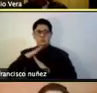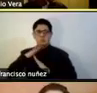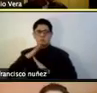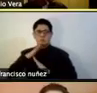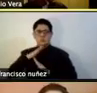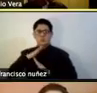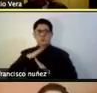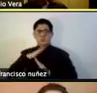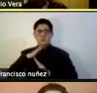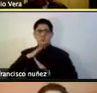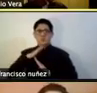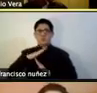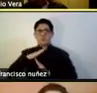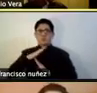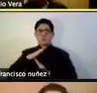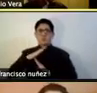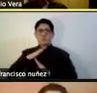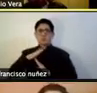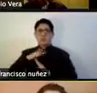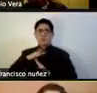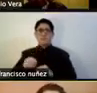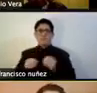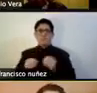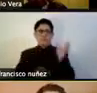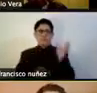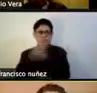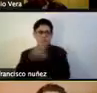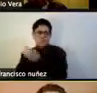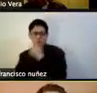que quizás están integrándose y les quiero